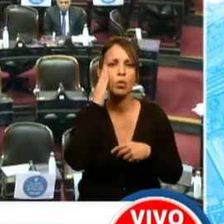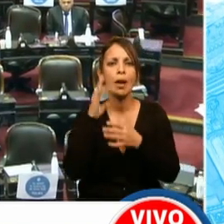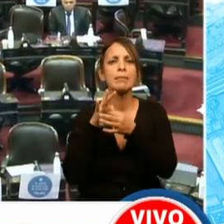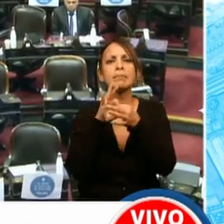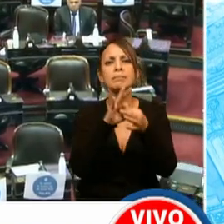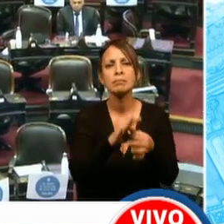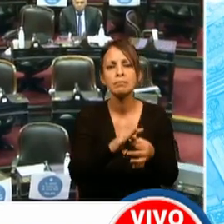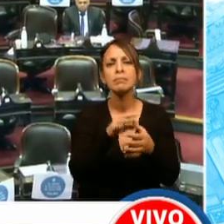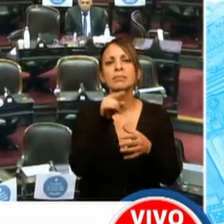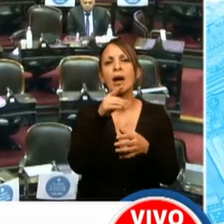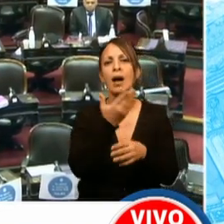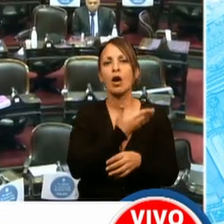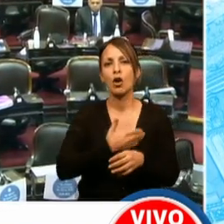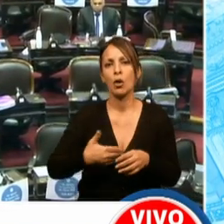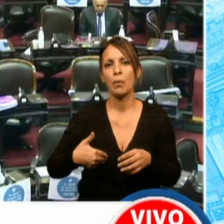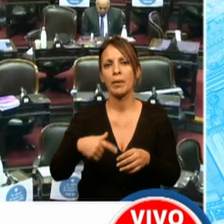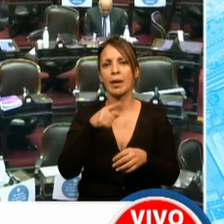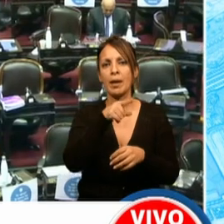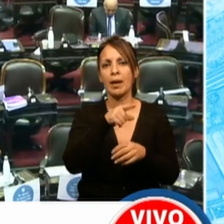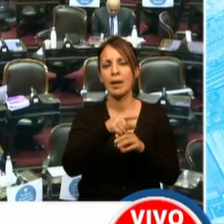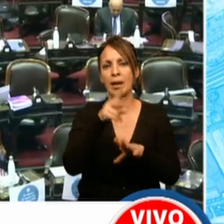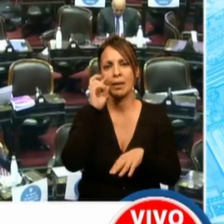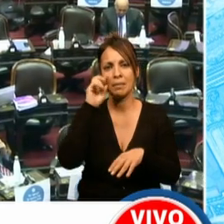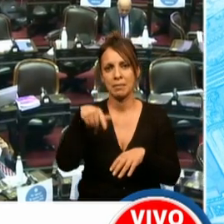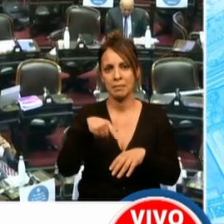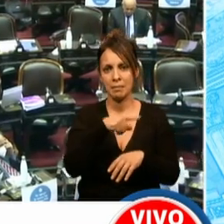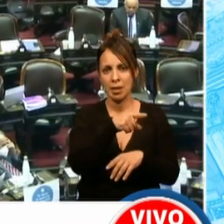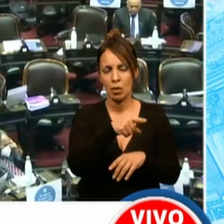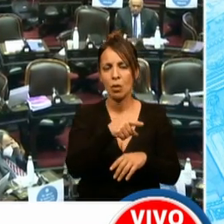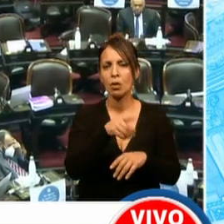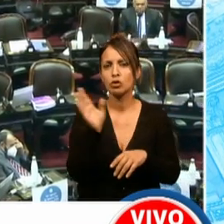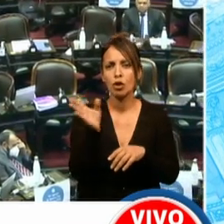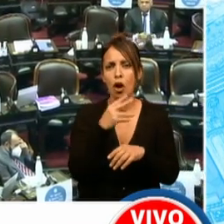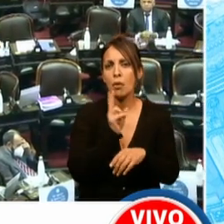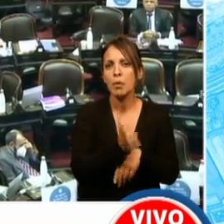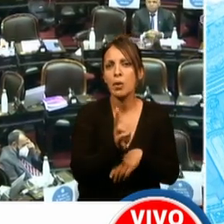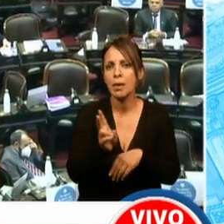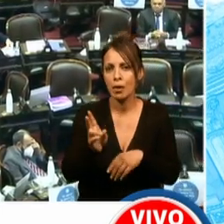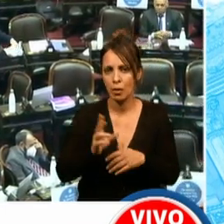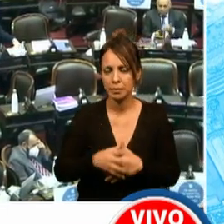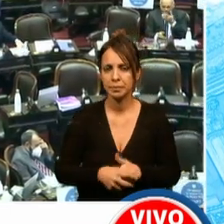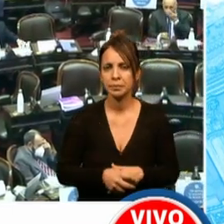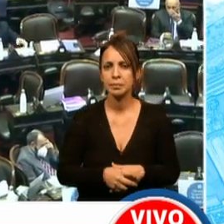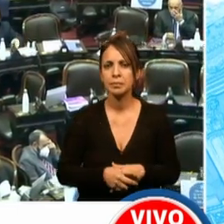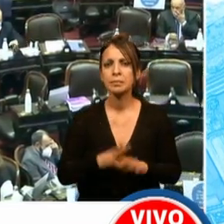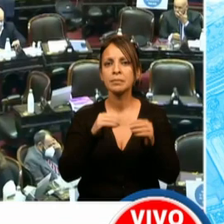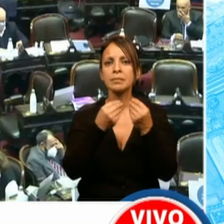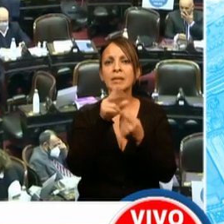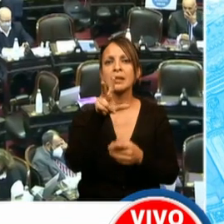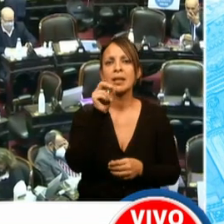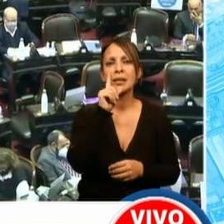al gobierno del tirano depuesto como decían ellos había 30.000